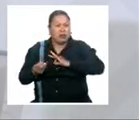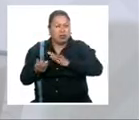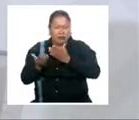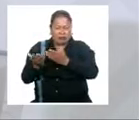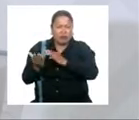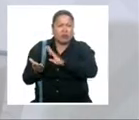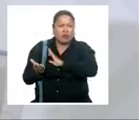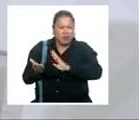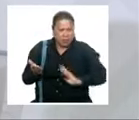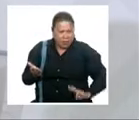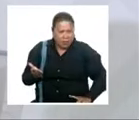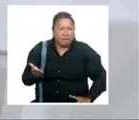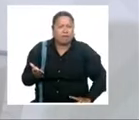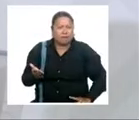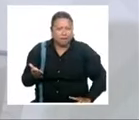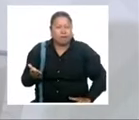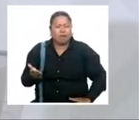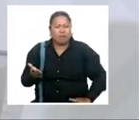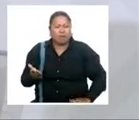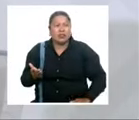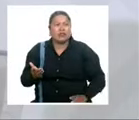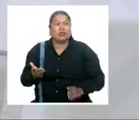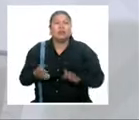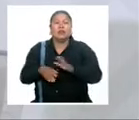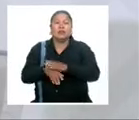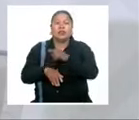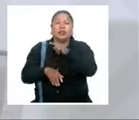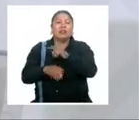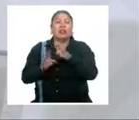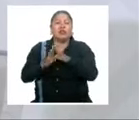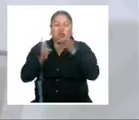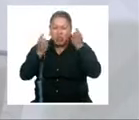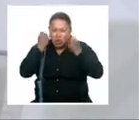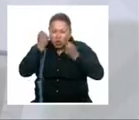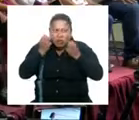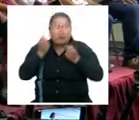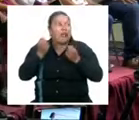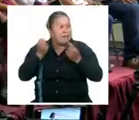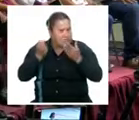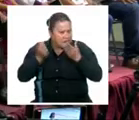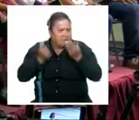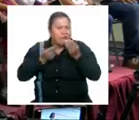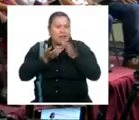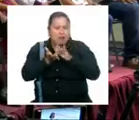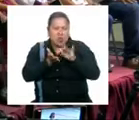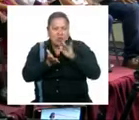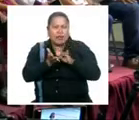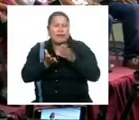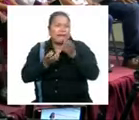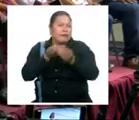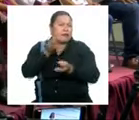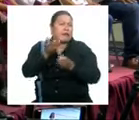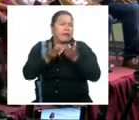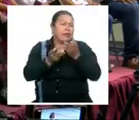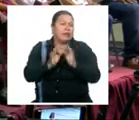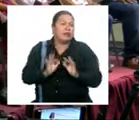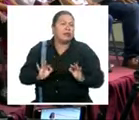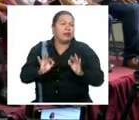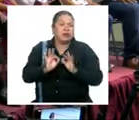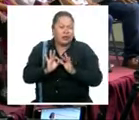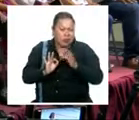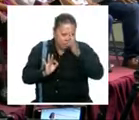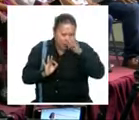presidente municipal, porque le estás inyectando al tema turístico y esto también abona a este sector tan importante para